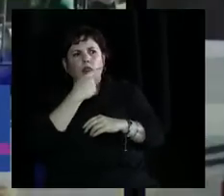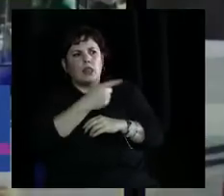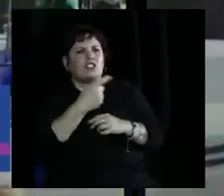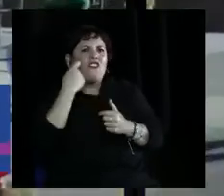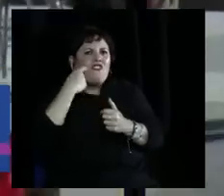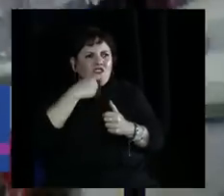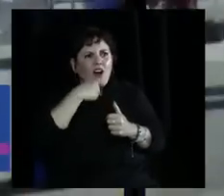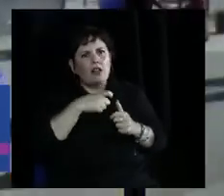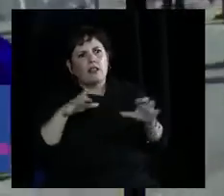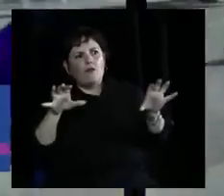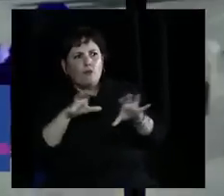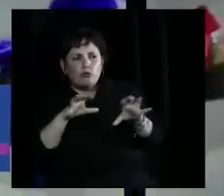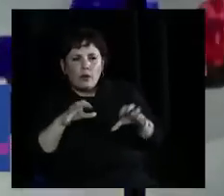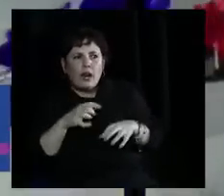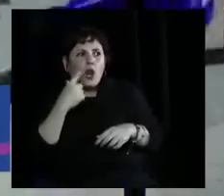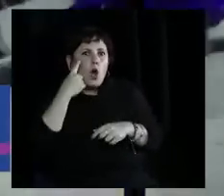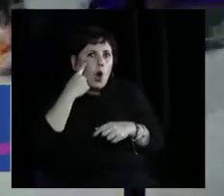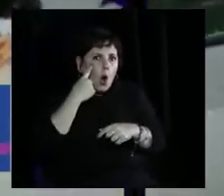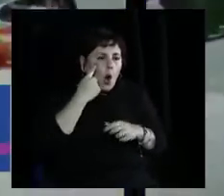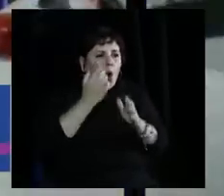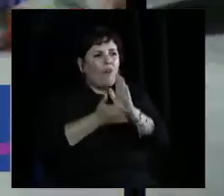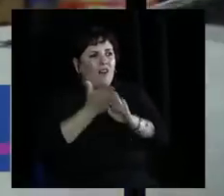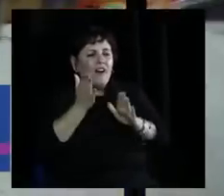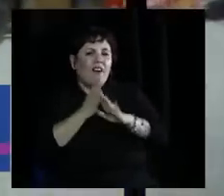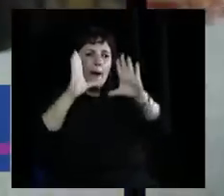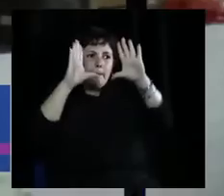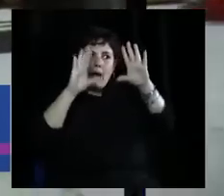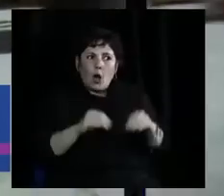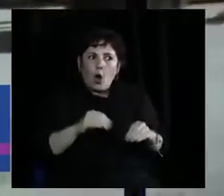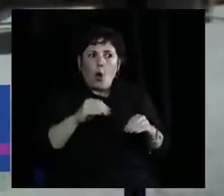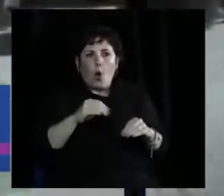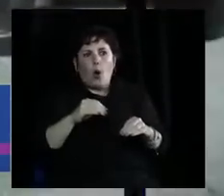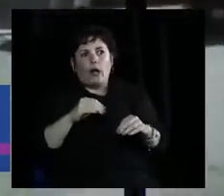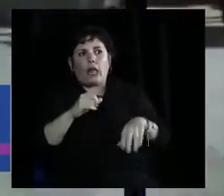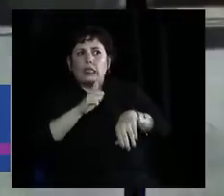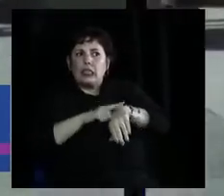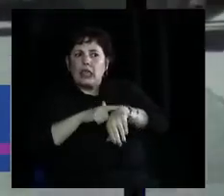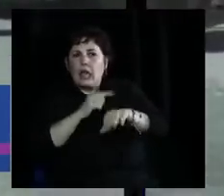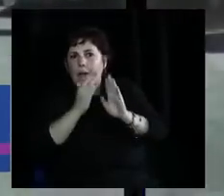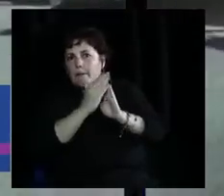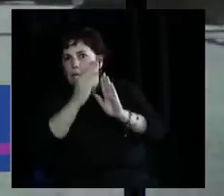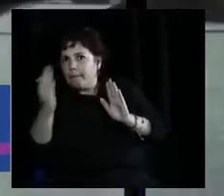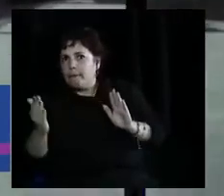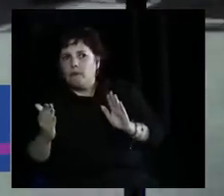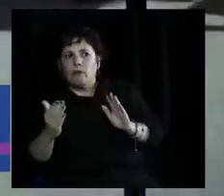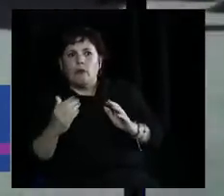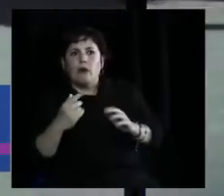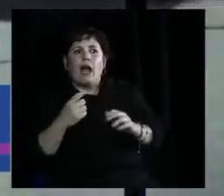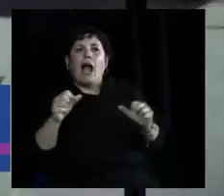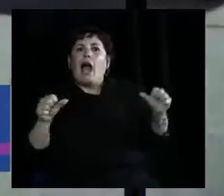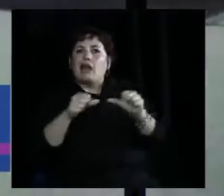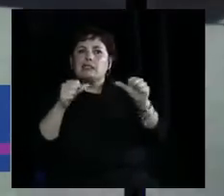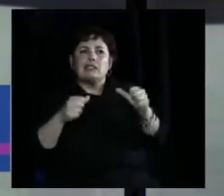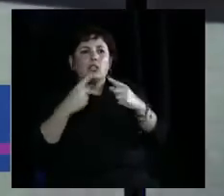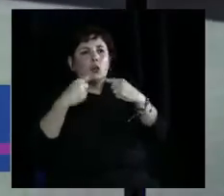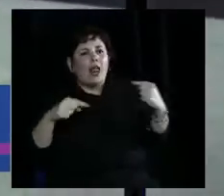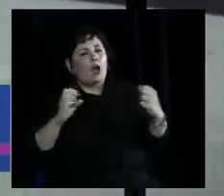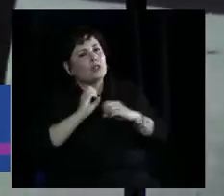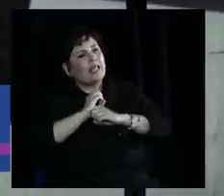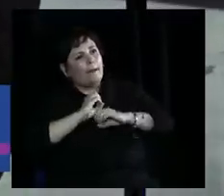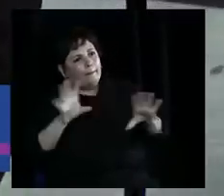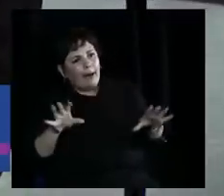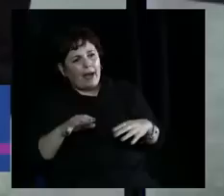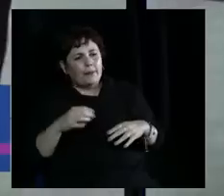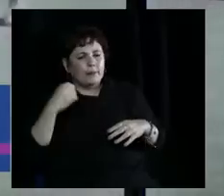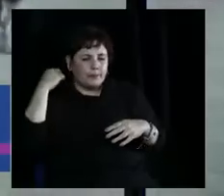falta personal, se van a empezar a generar apagones con más frecuencia, de más larga duración, estamos haciendo las cosas mal, prácticamente, están diciendo, ¿no?